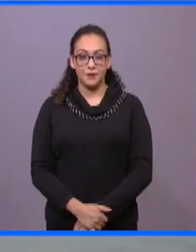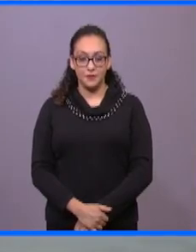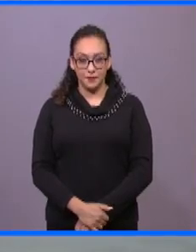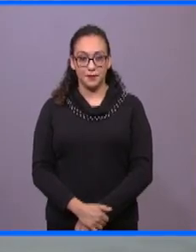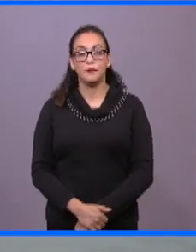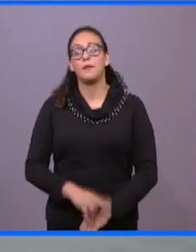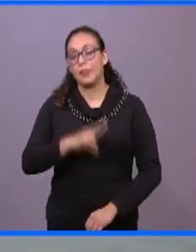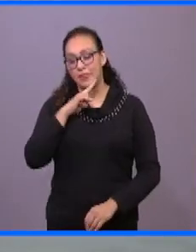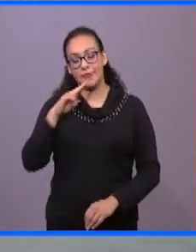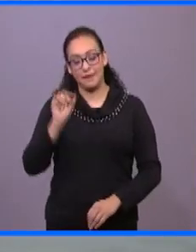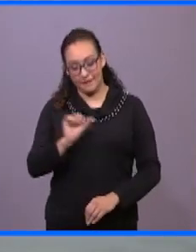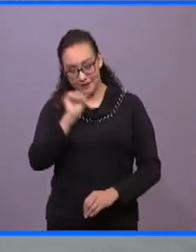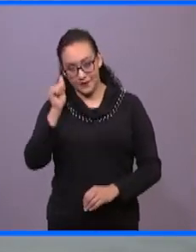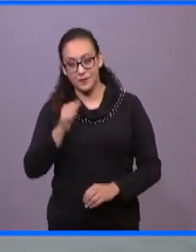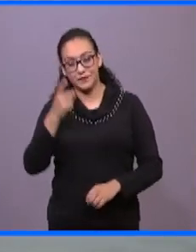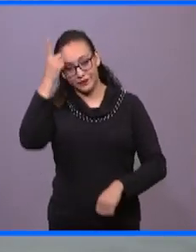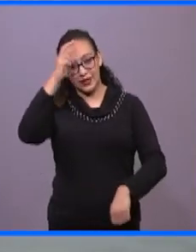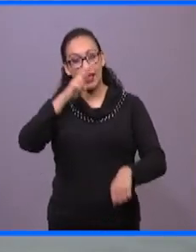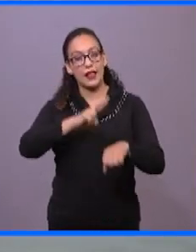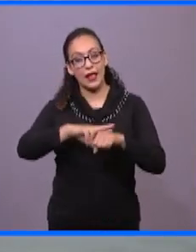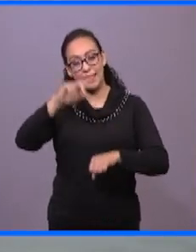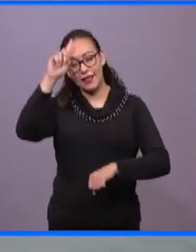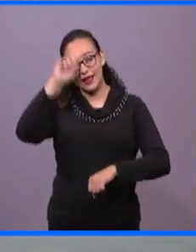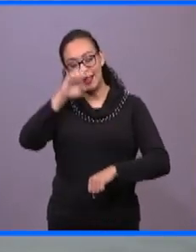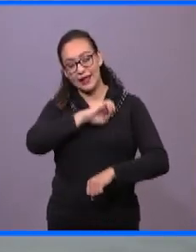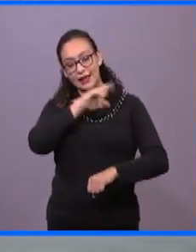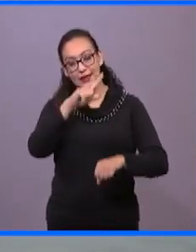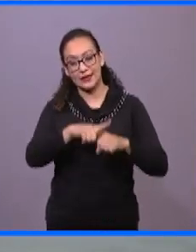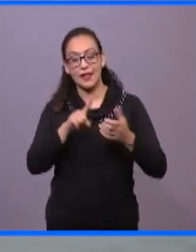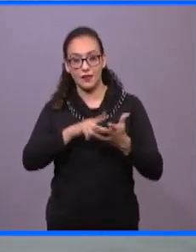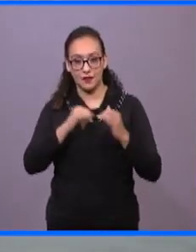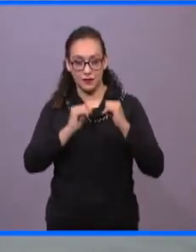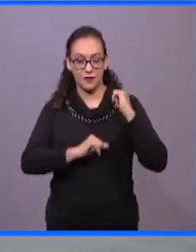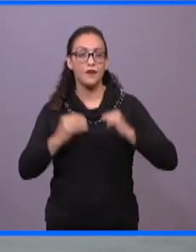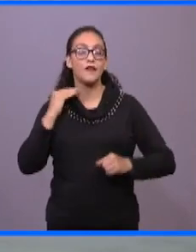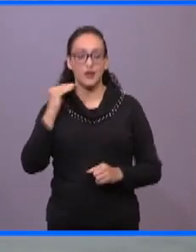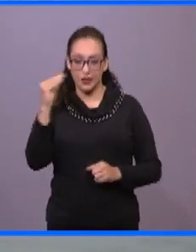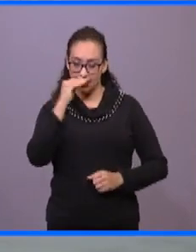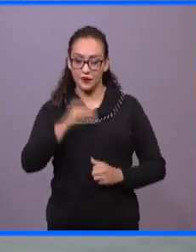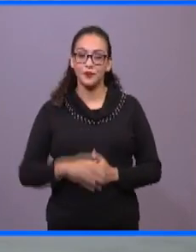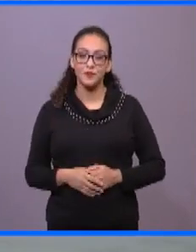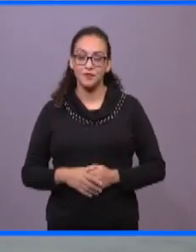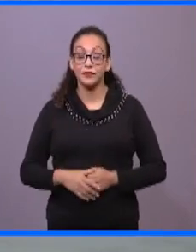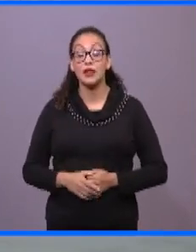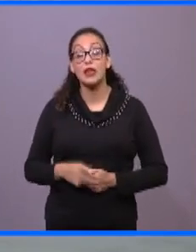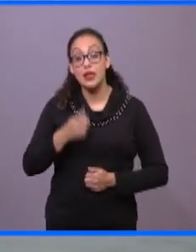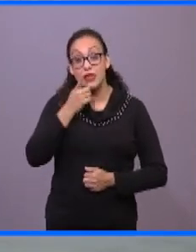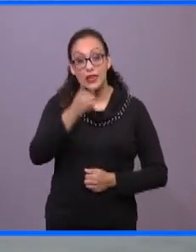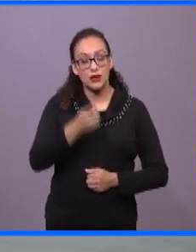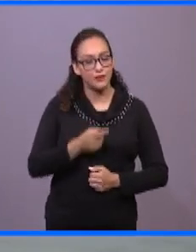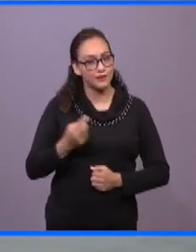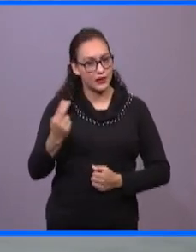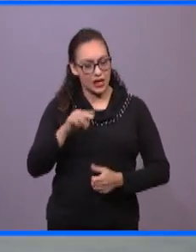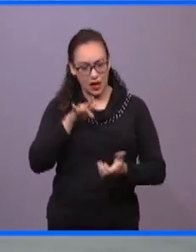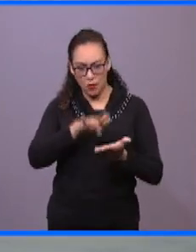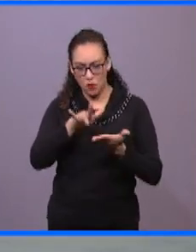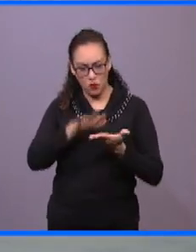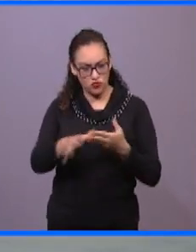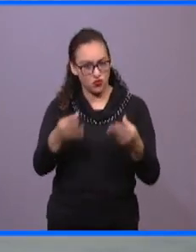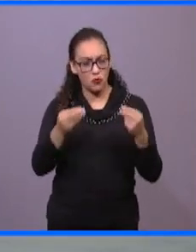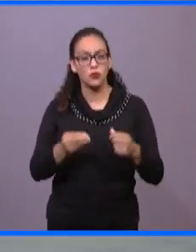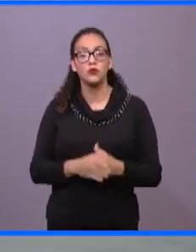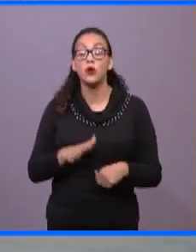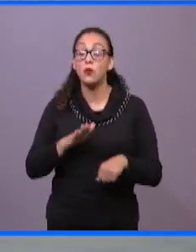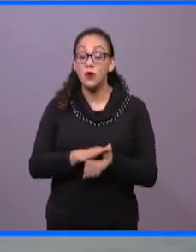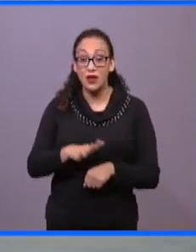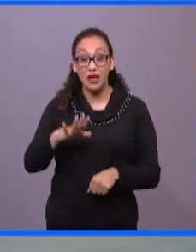Y en más noticias, la directora de Asesoría Especializada de la Defensoría Pública Federal indicó que requieren de mayor apoyo para atender la